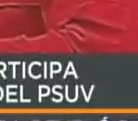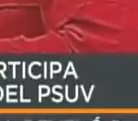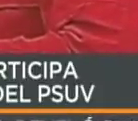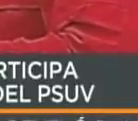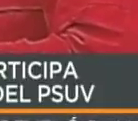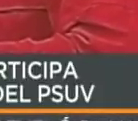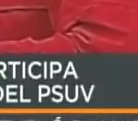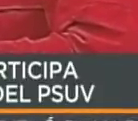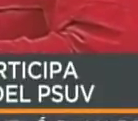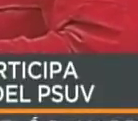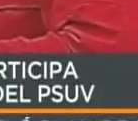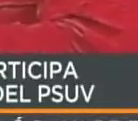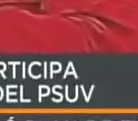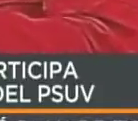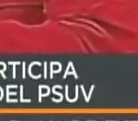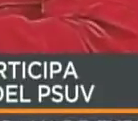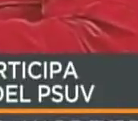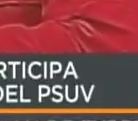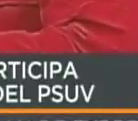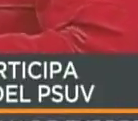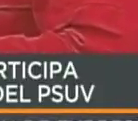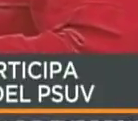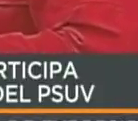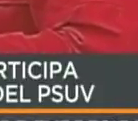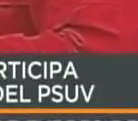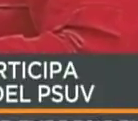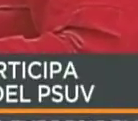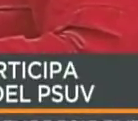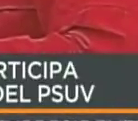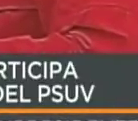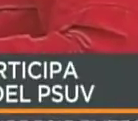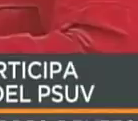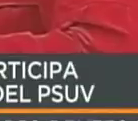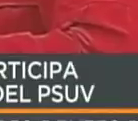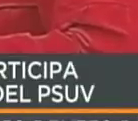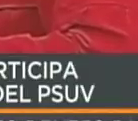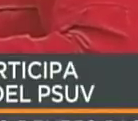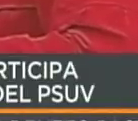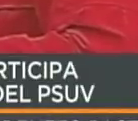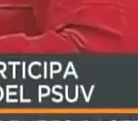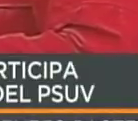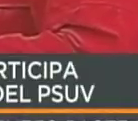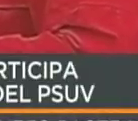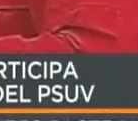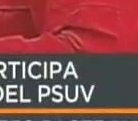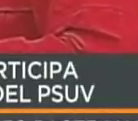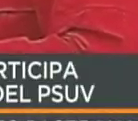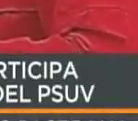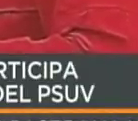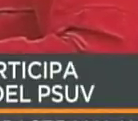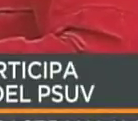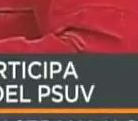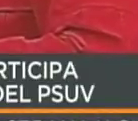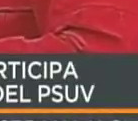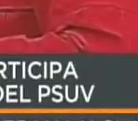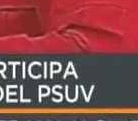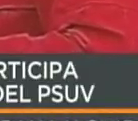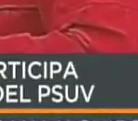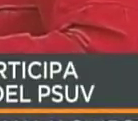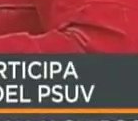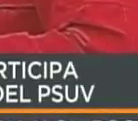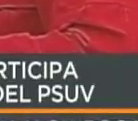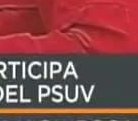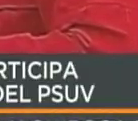cada lugar del país cuando la meta de este registro de carnetización del Partido Socialista Unido de Venezuela son 5 millones de